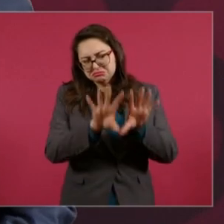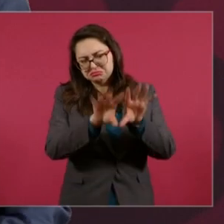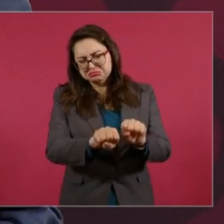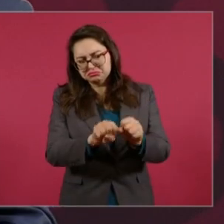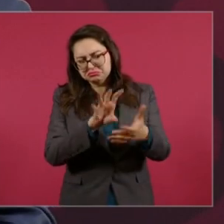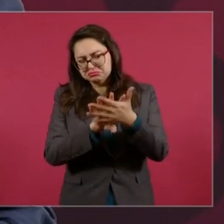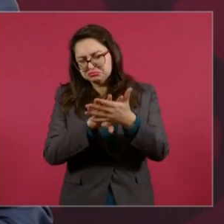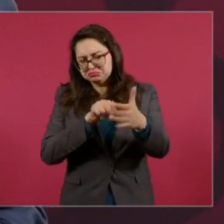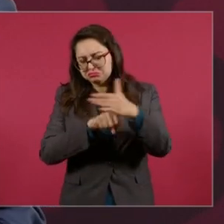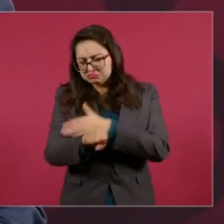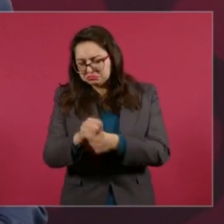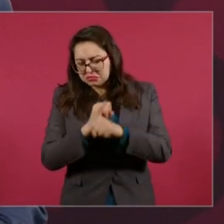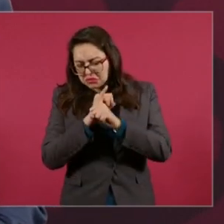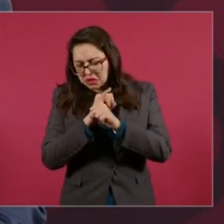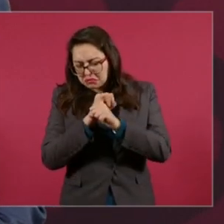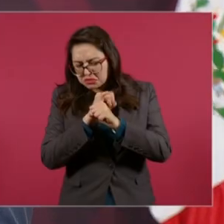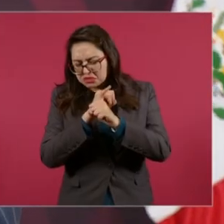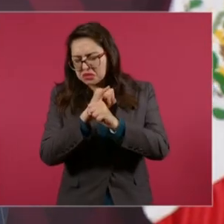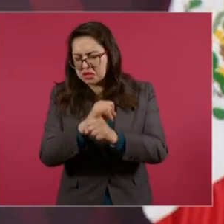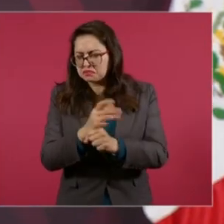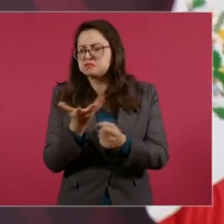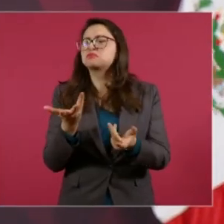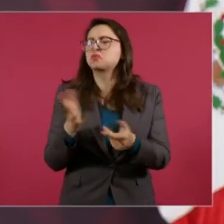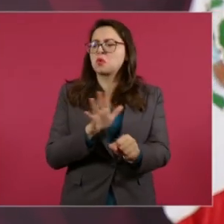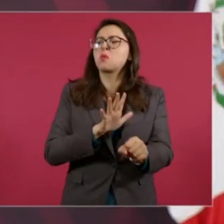¿Qué es una asociación delictuosa?